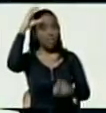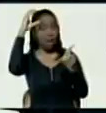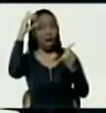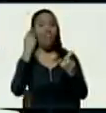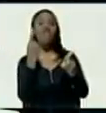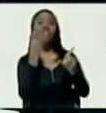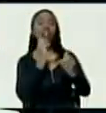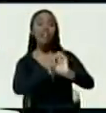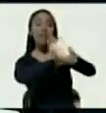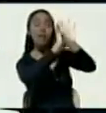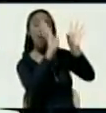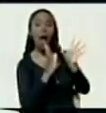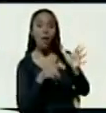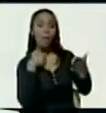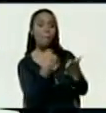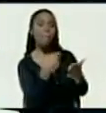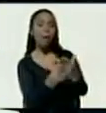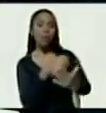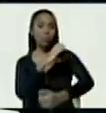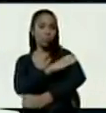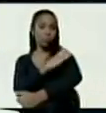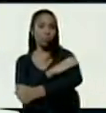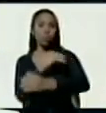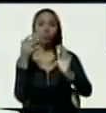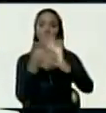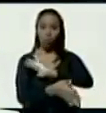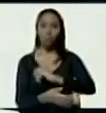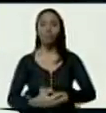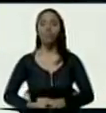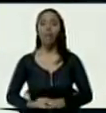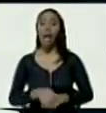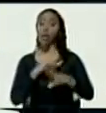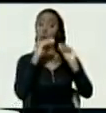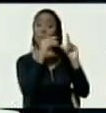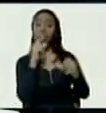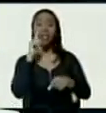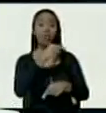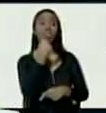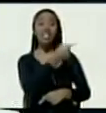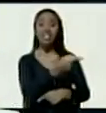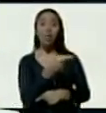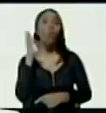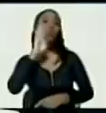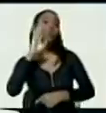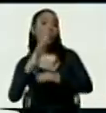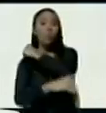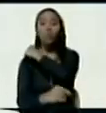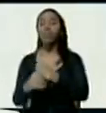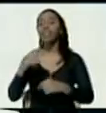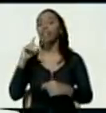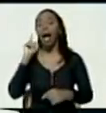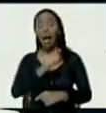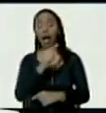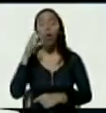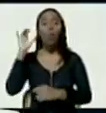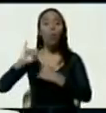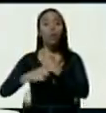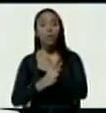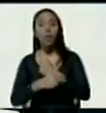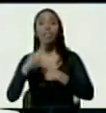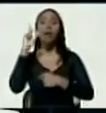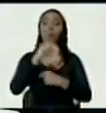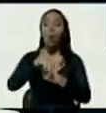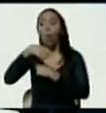de transparencia en el financiamiento de la oposición. Elliot Abrams le está diciendo corrupto a Juan Guaidó. Elliot Abrams le está diciendo corrupto a Carlos